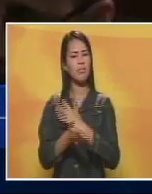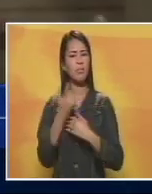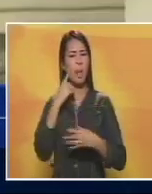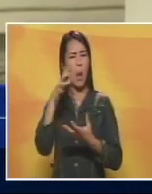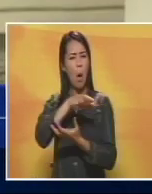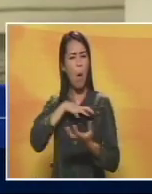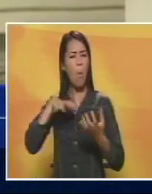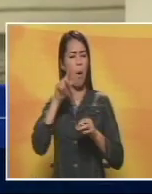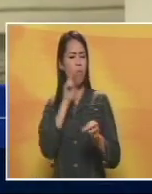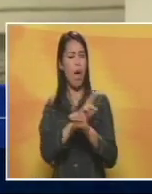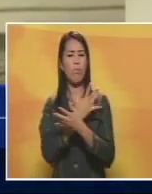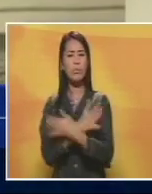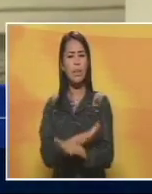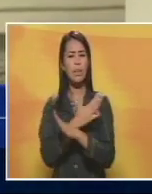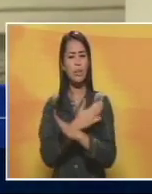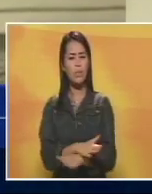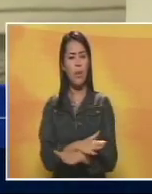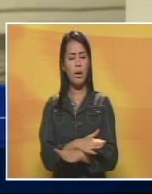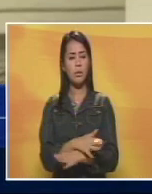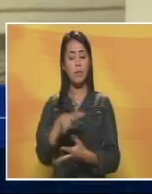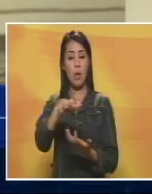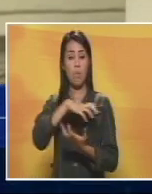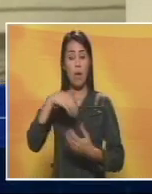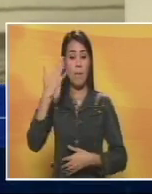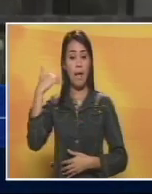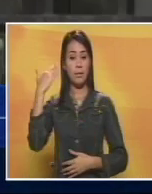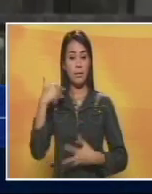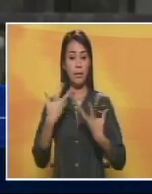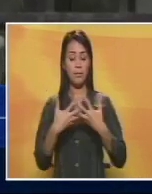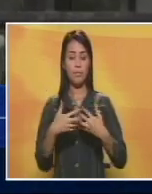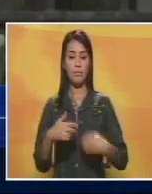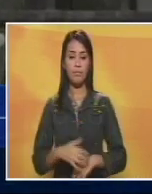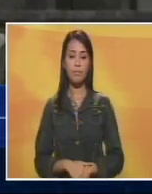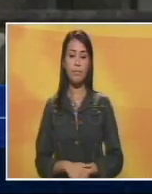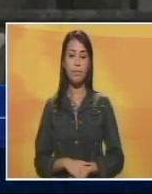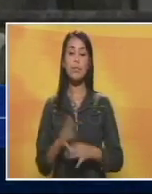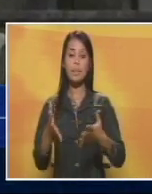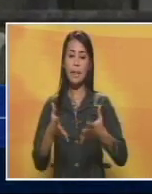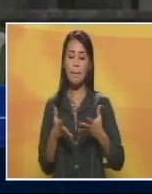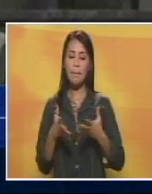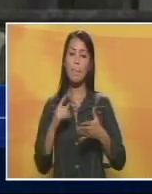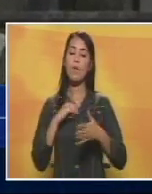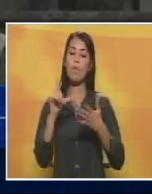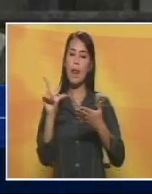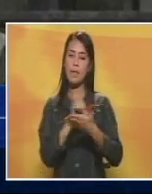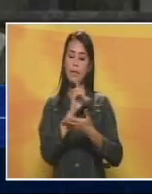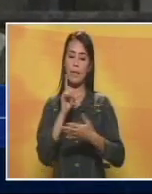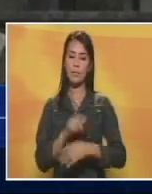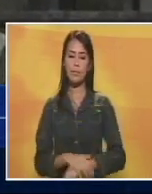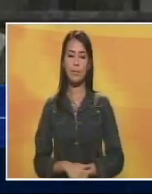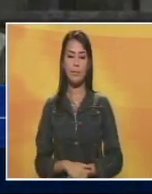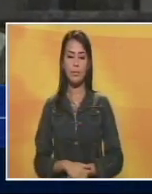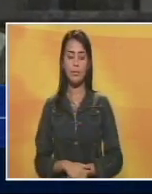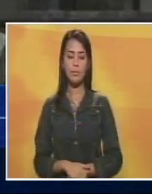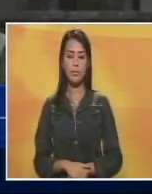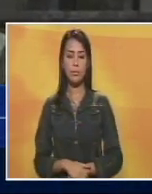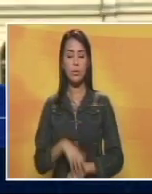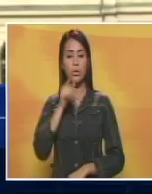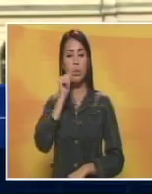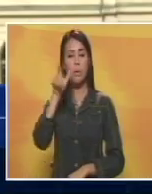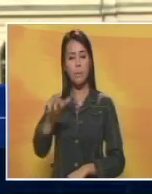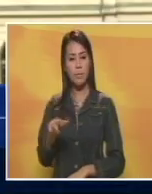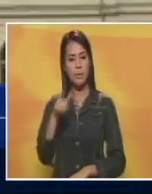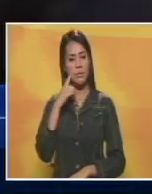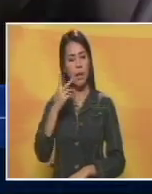y de filtraciones que detonó la crisis en la academia que otorga el Premio Nobel de Literatura. Arnault, esposo de la académica